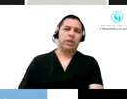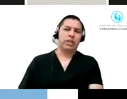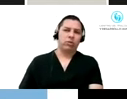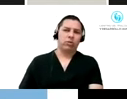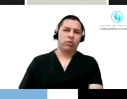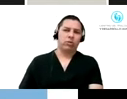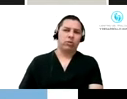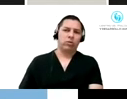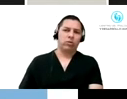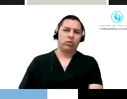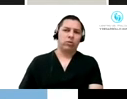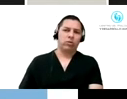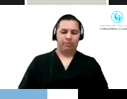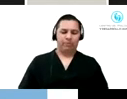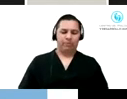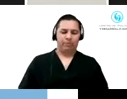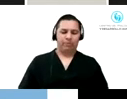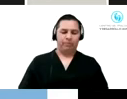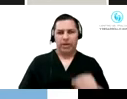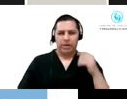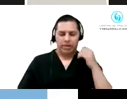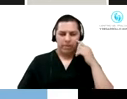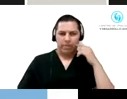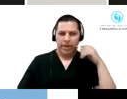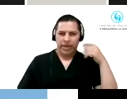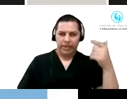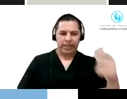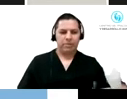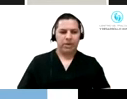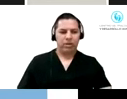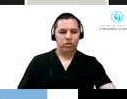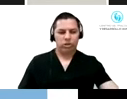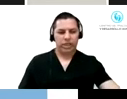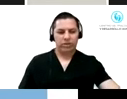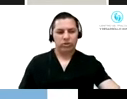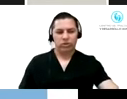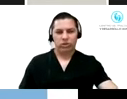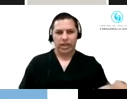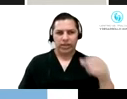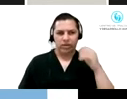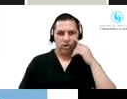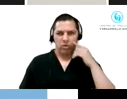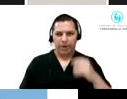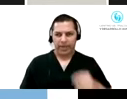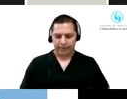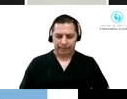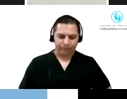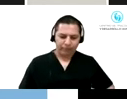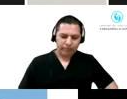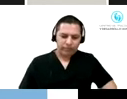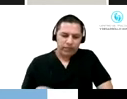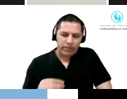los hombres no. Por ejemplo, vean este tema de los sesgos sociales, cómo